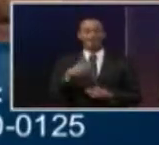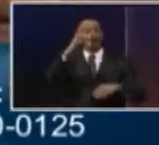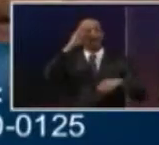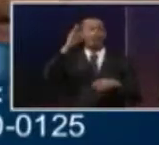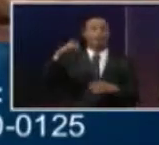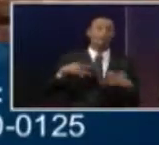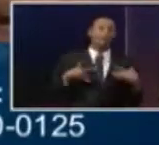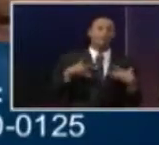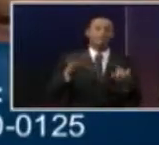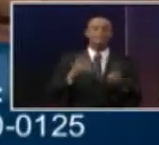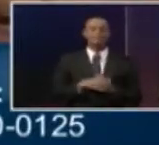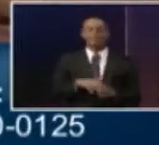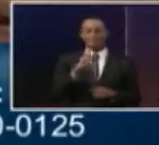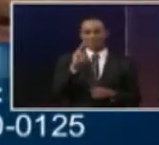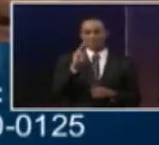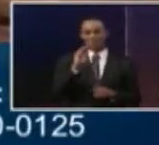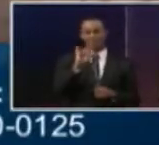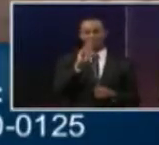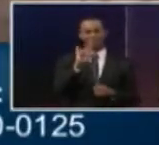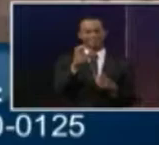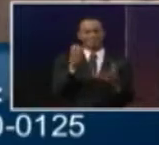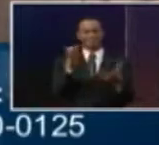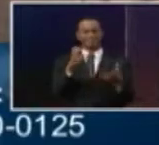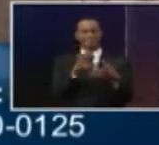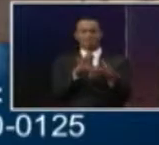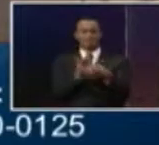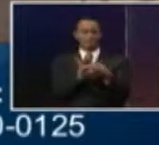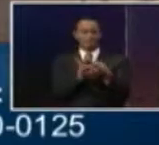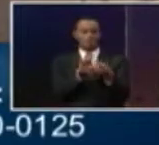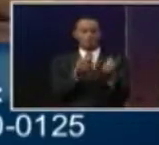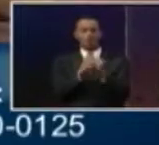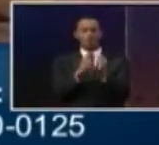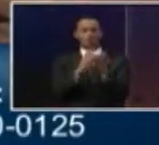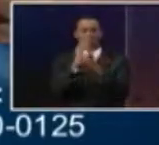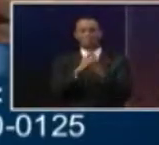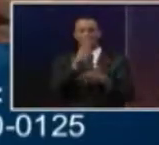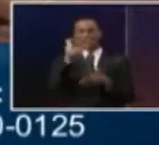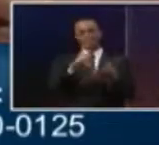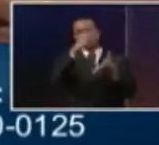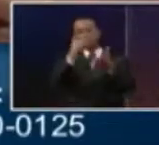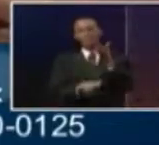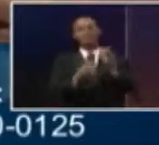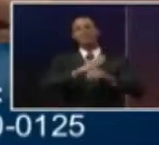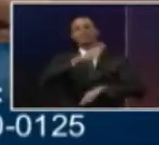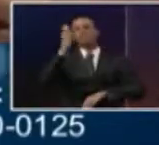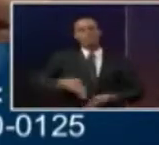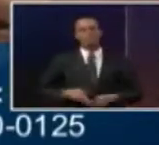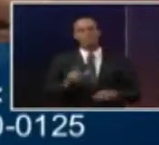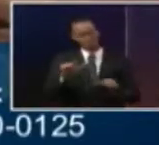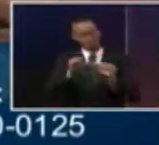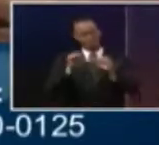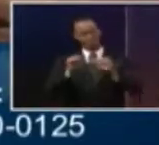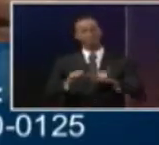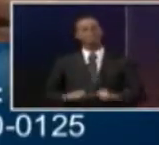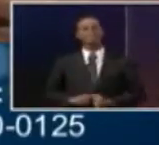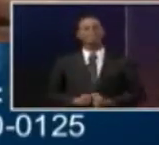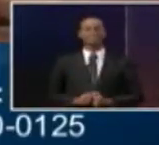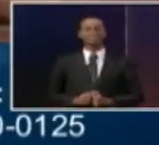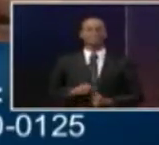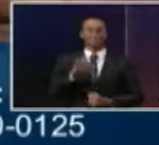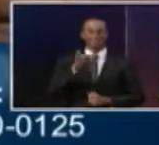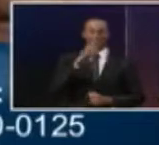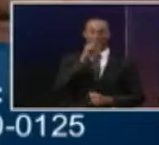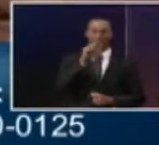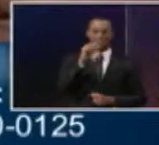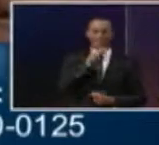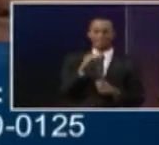que pasa es que Manuel quiere que sigan siendo amigos con derecho. Pero por supuesto que si el derecho nunca debe perderse. No, señores, Dayanara, eso no es verdad. Dígale, respóndale. No